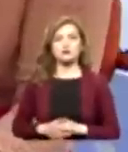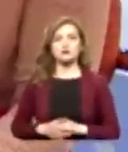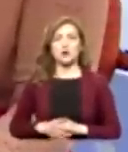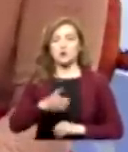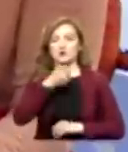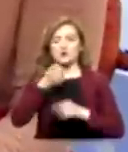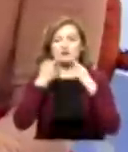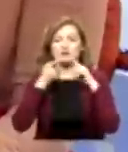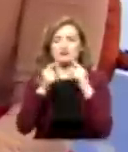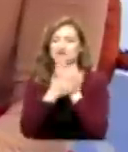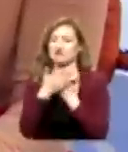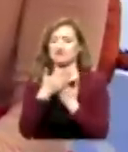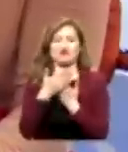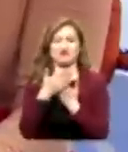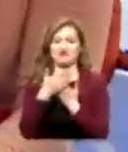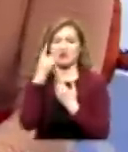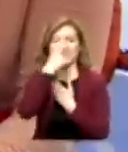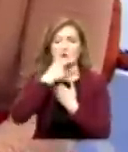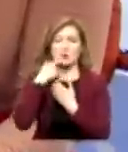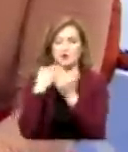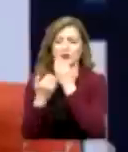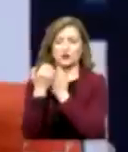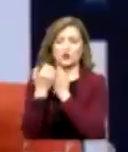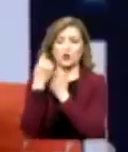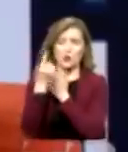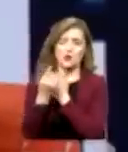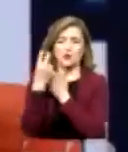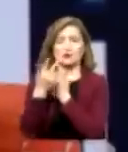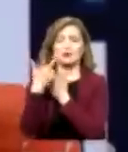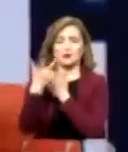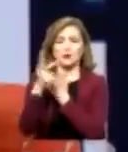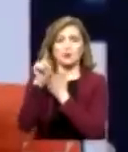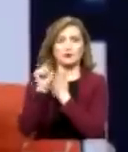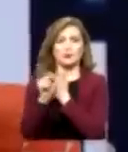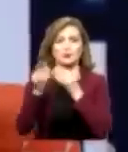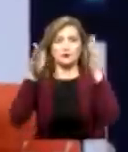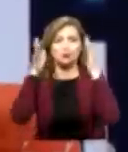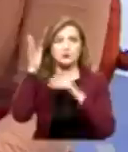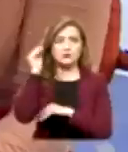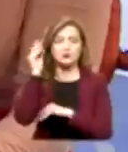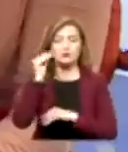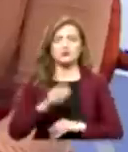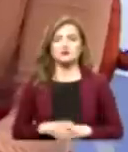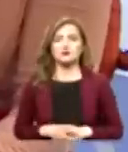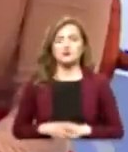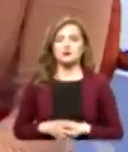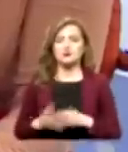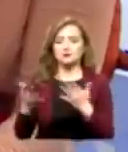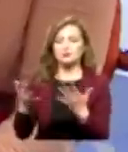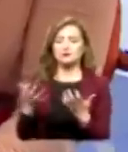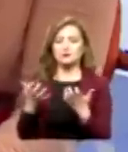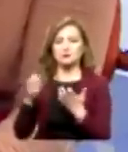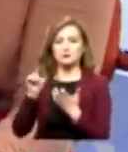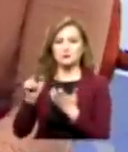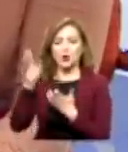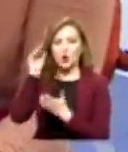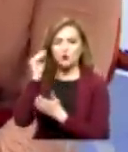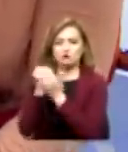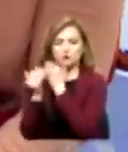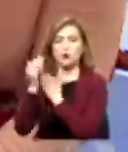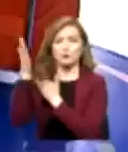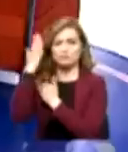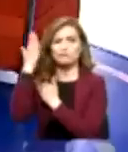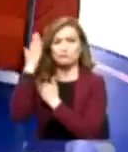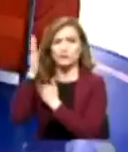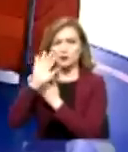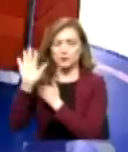medios, que no debe ser fácil, el contar tu historia una y mil veces para que te escuchen. Verónica, yo quiero que hoy ya hemos escuchado